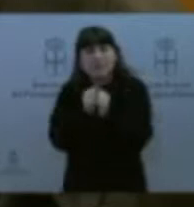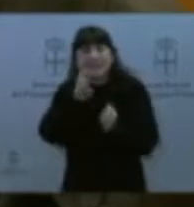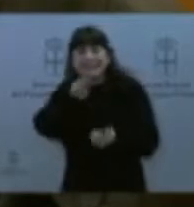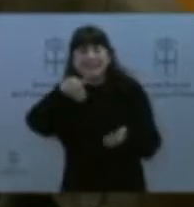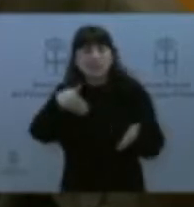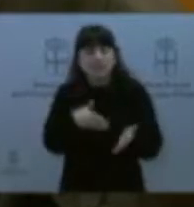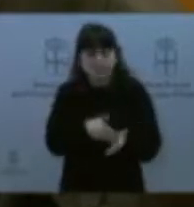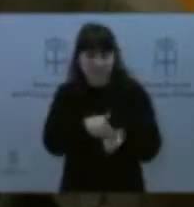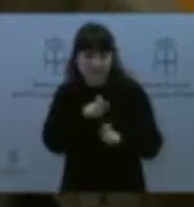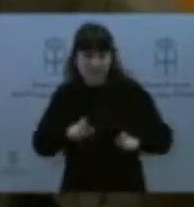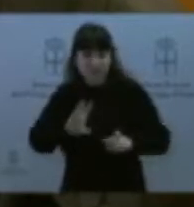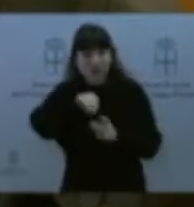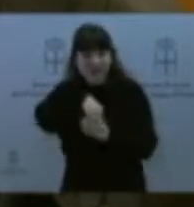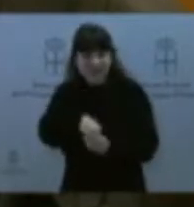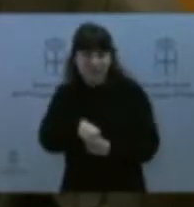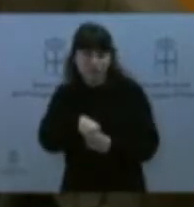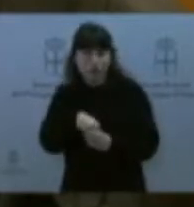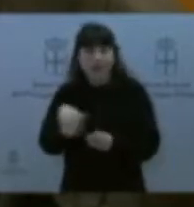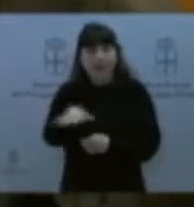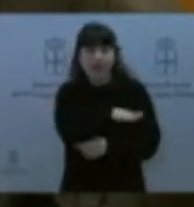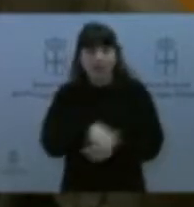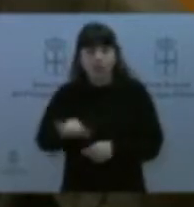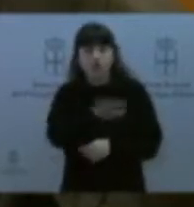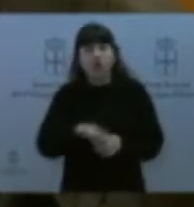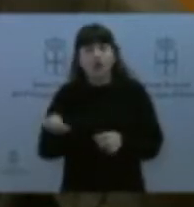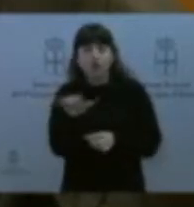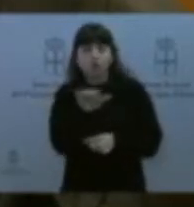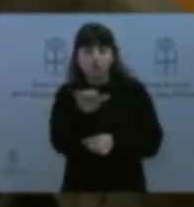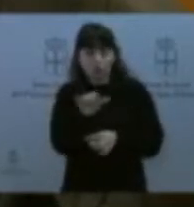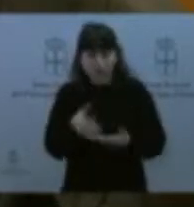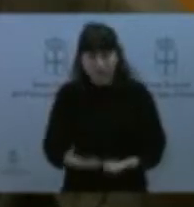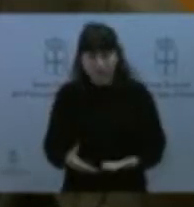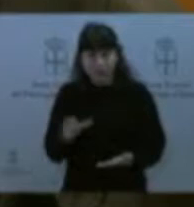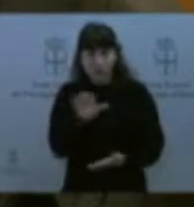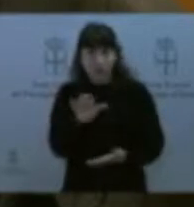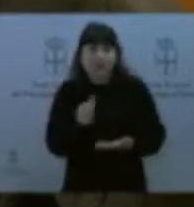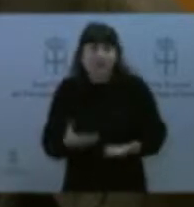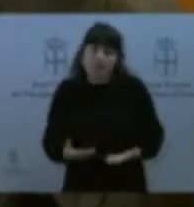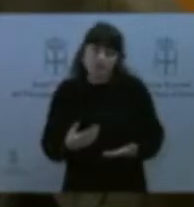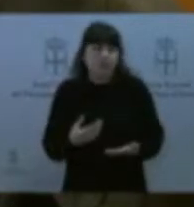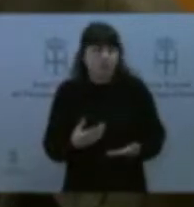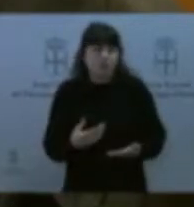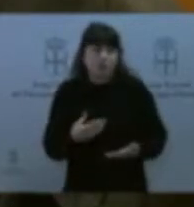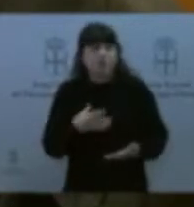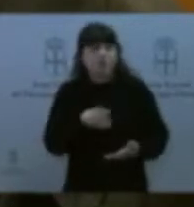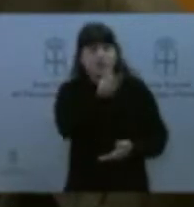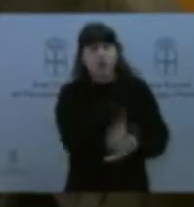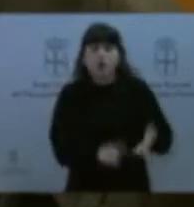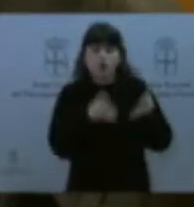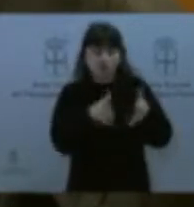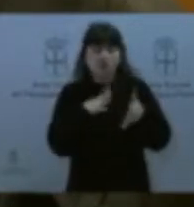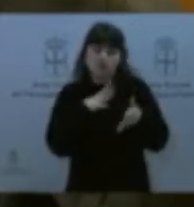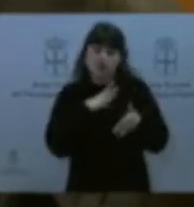suroccidente. Con lo cual, señor consellero, váyase a tomar el pelo a otra parte, porque en el suroccidente ya tuvo bien, porque ya